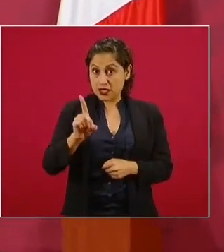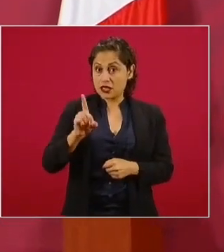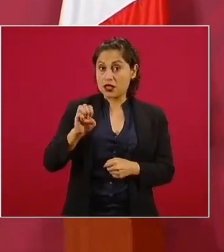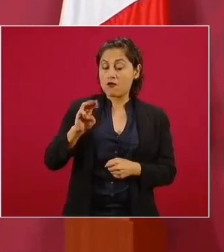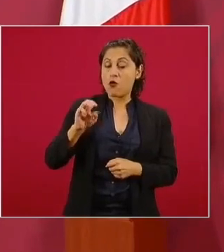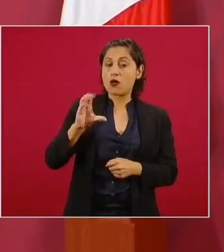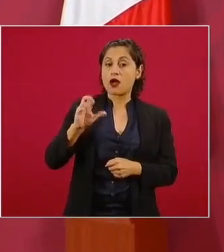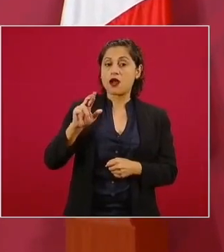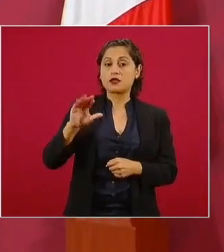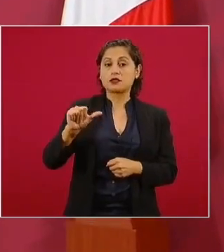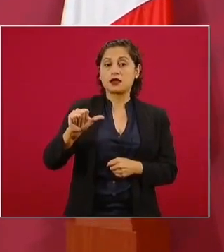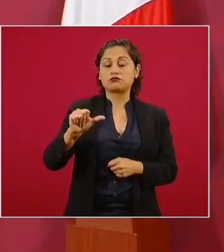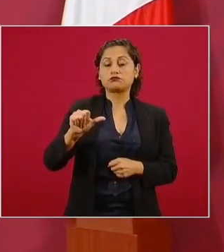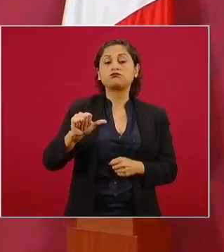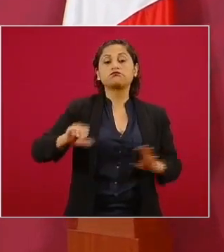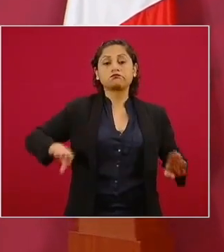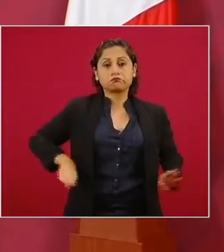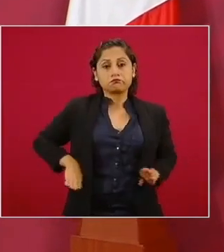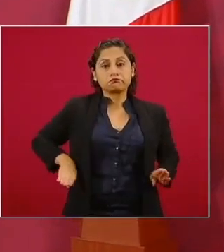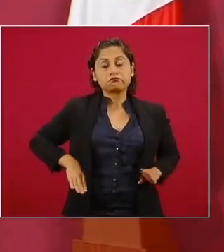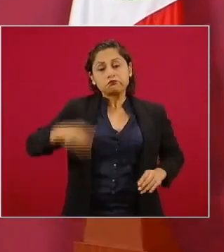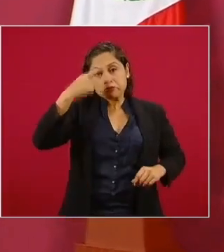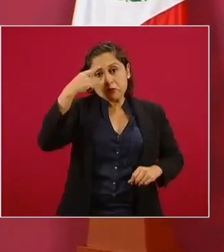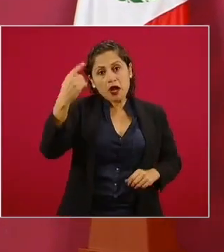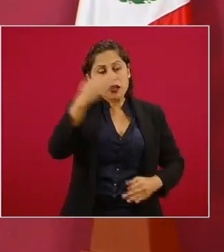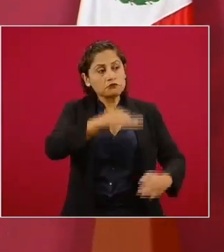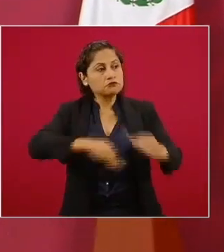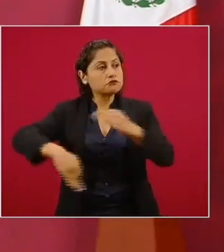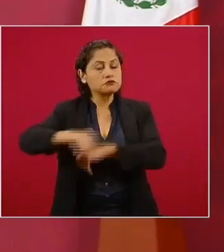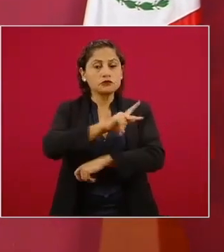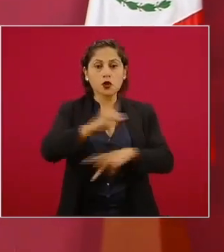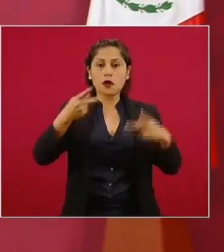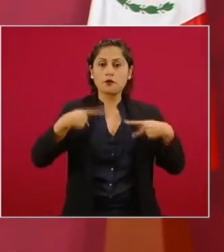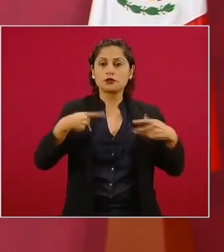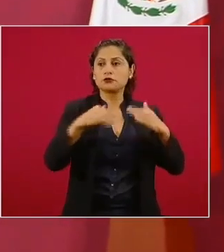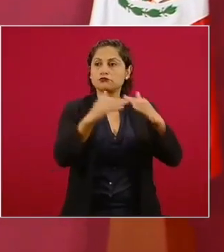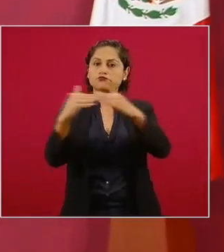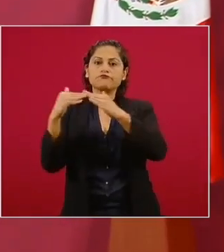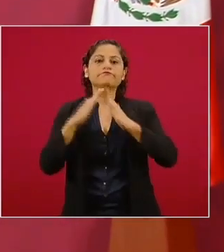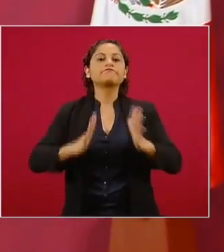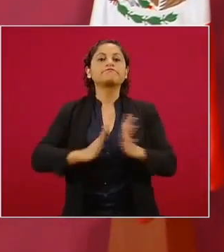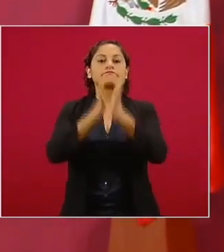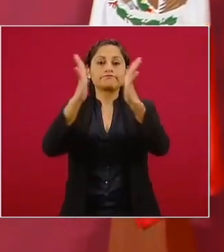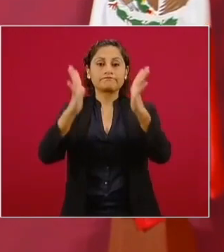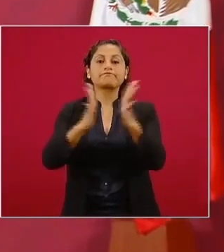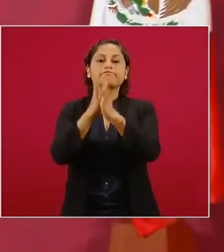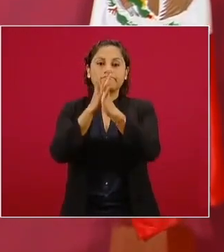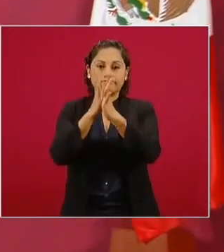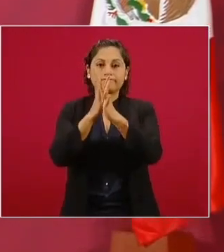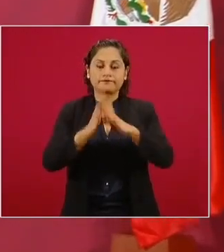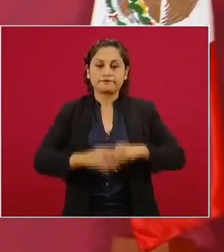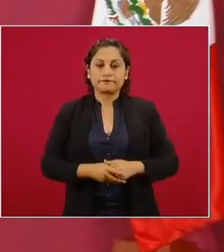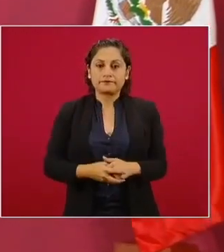No solo representativa, sino democracia participativa.